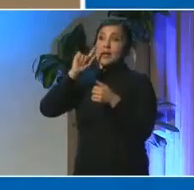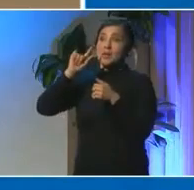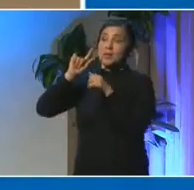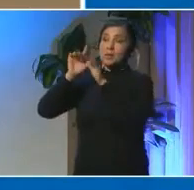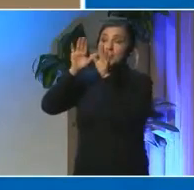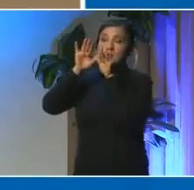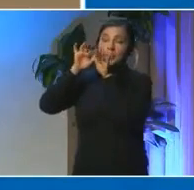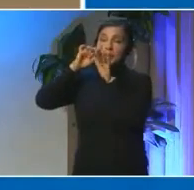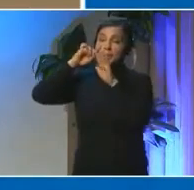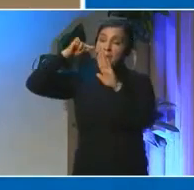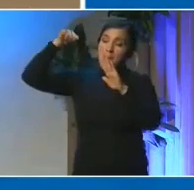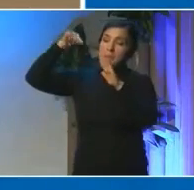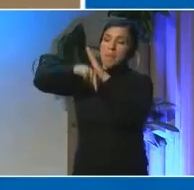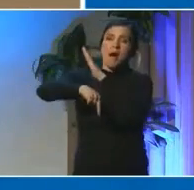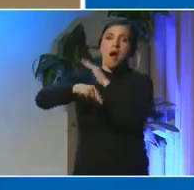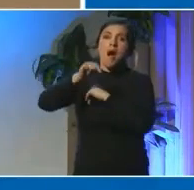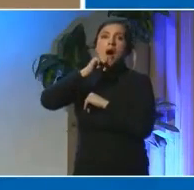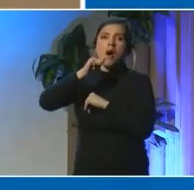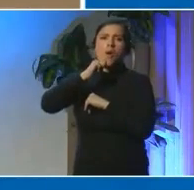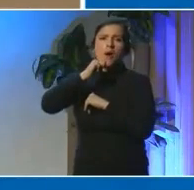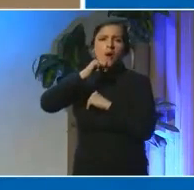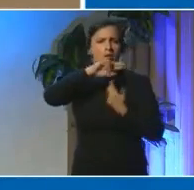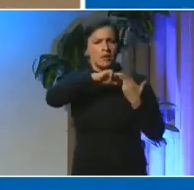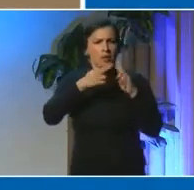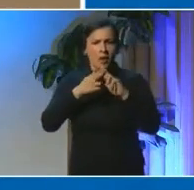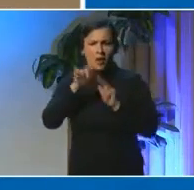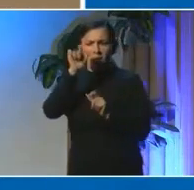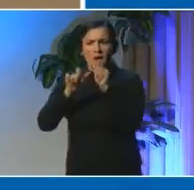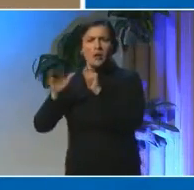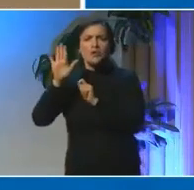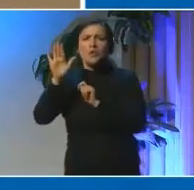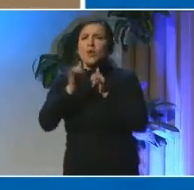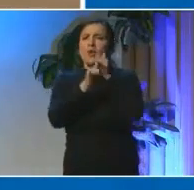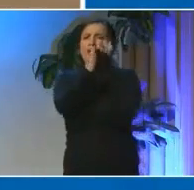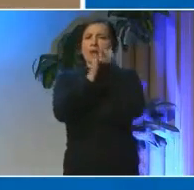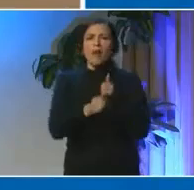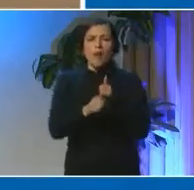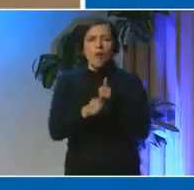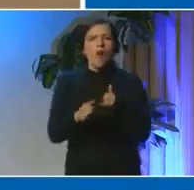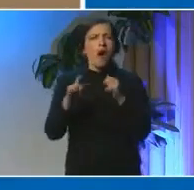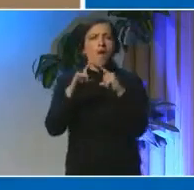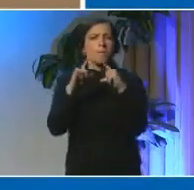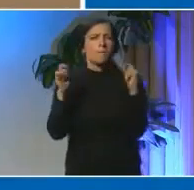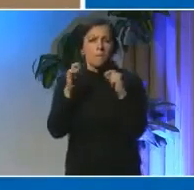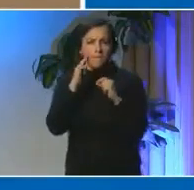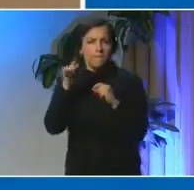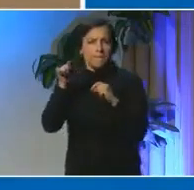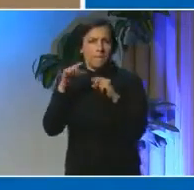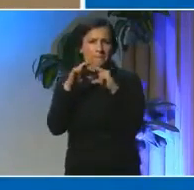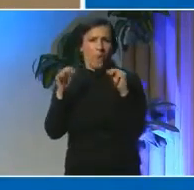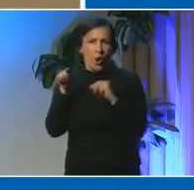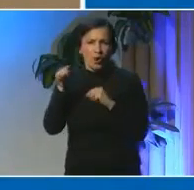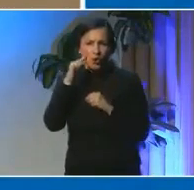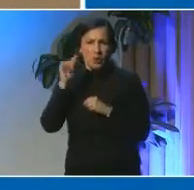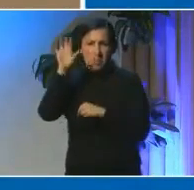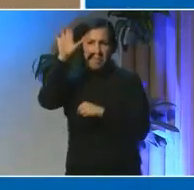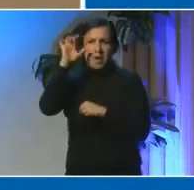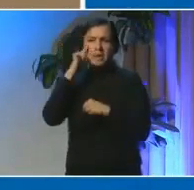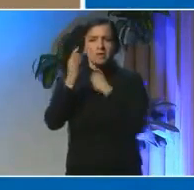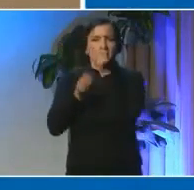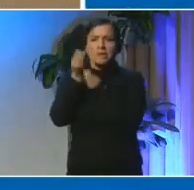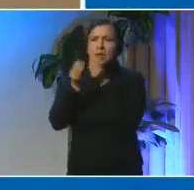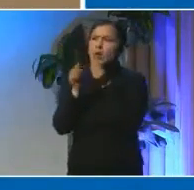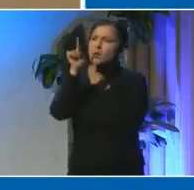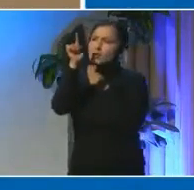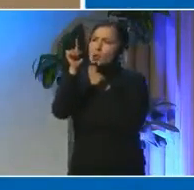partir de eso los ingenieros es es tomar esa inspiración para desarrollar eh Como este